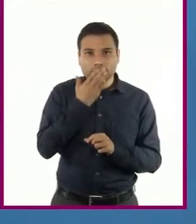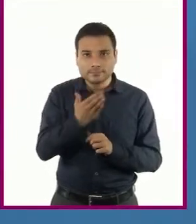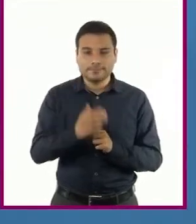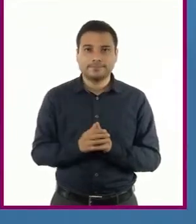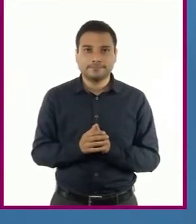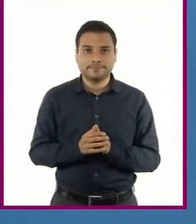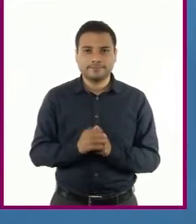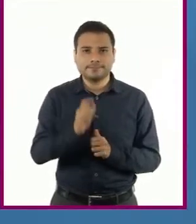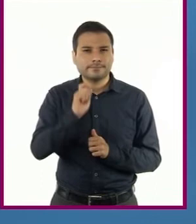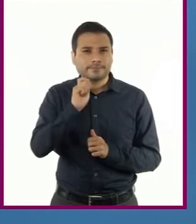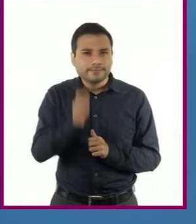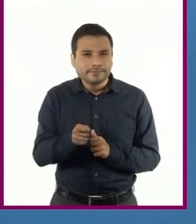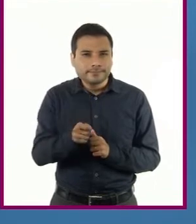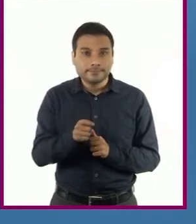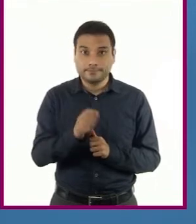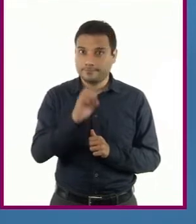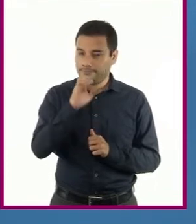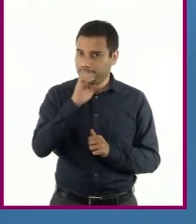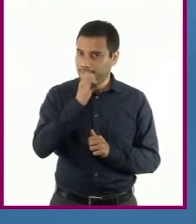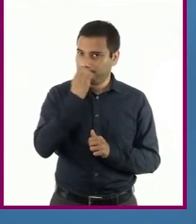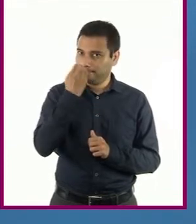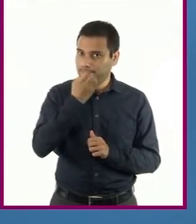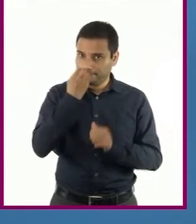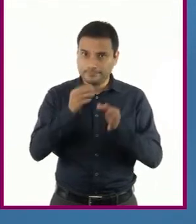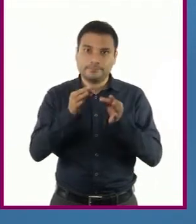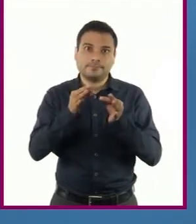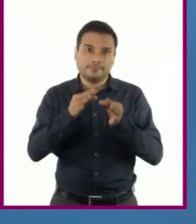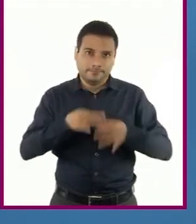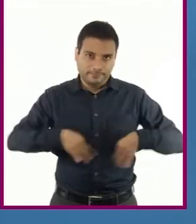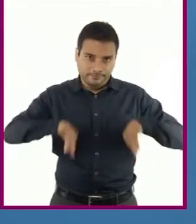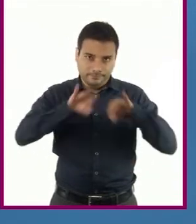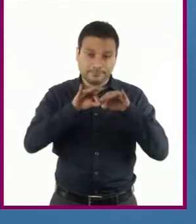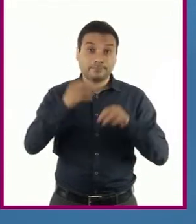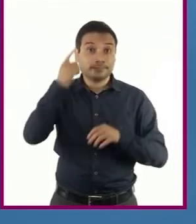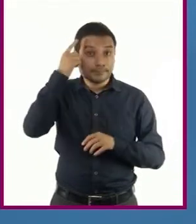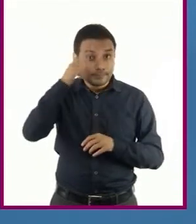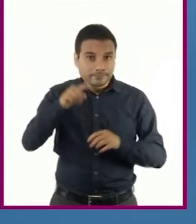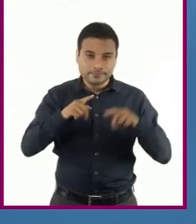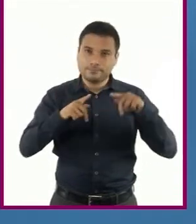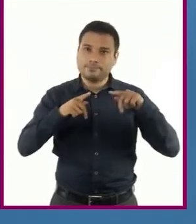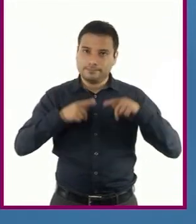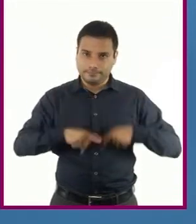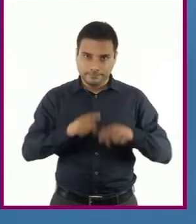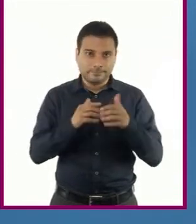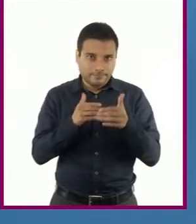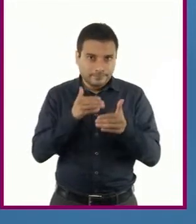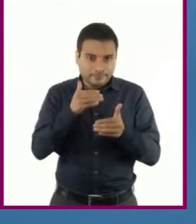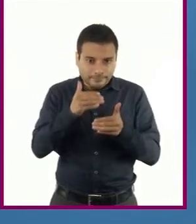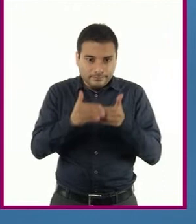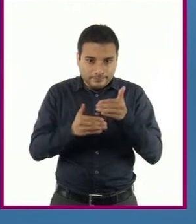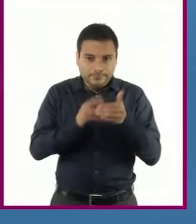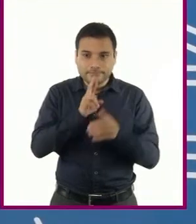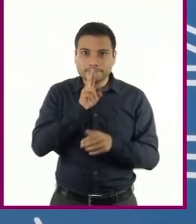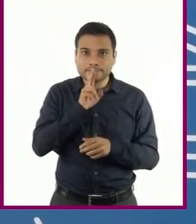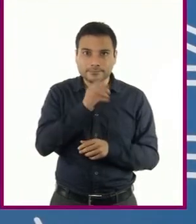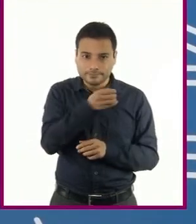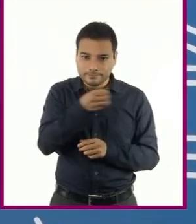demuestra que la educación posee un papel fundamental en el desarrollo de una sociedad comprometida con el orden y el